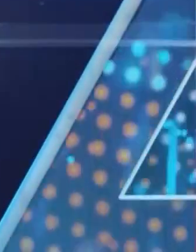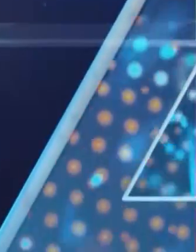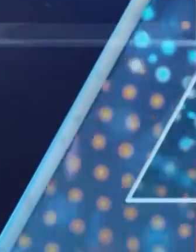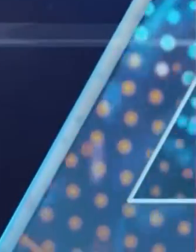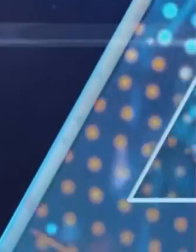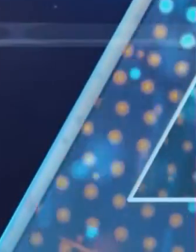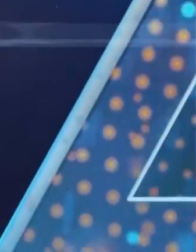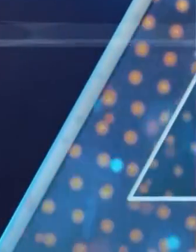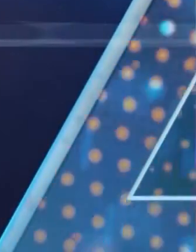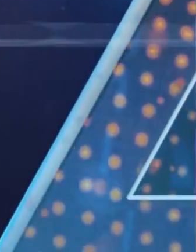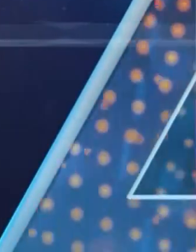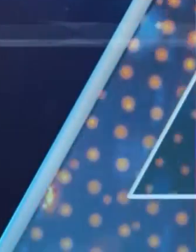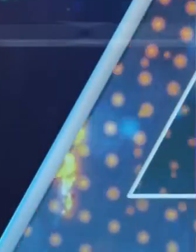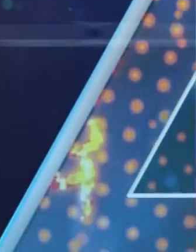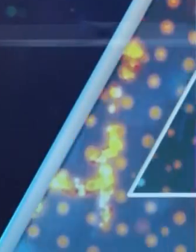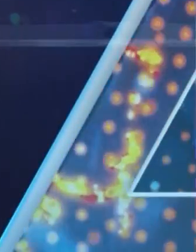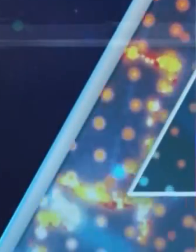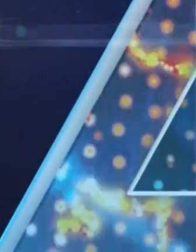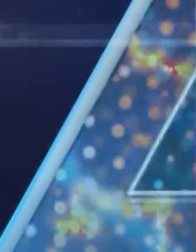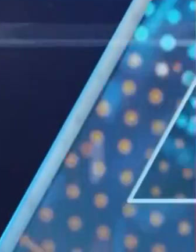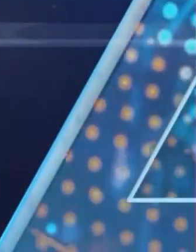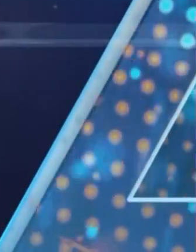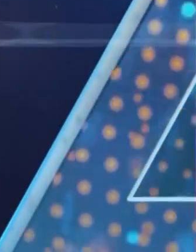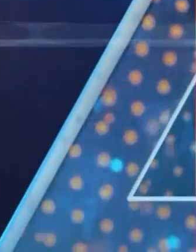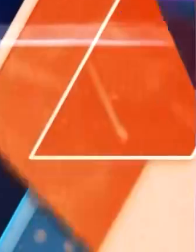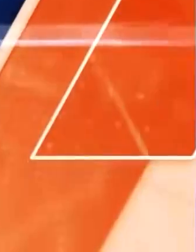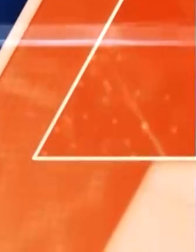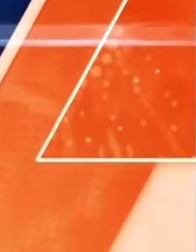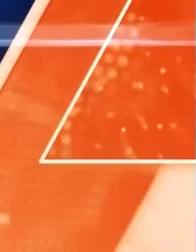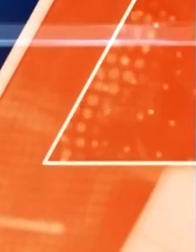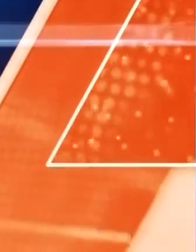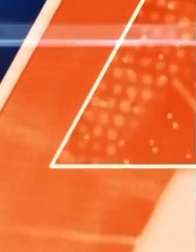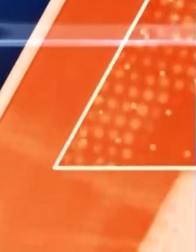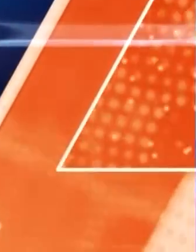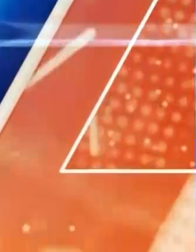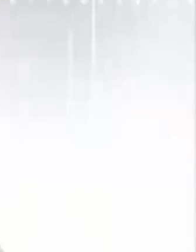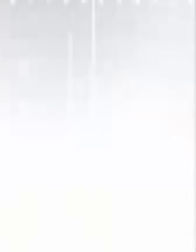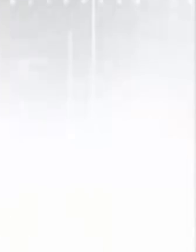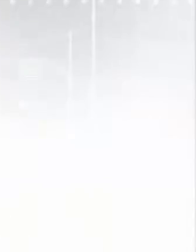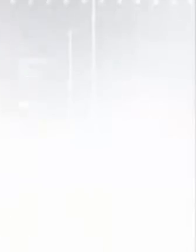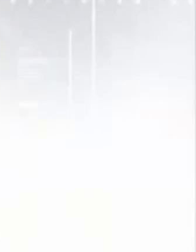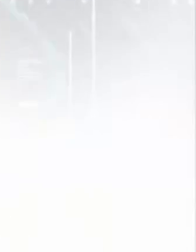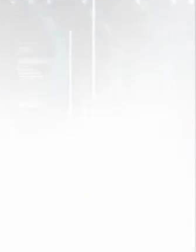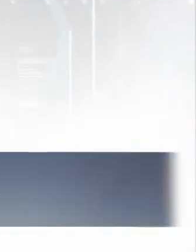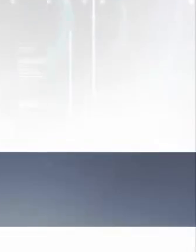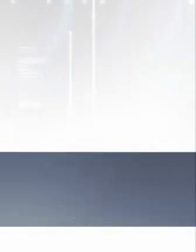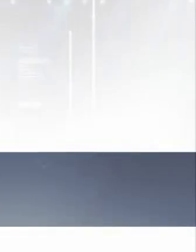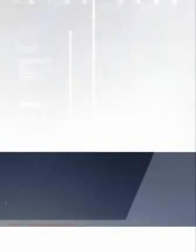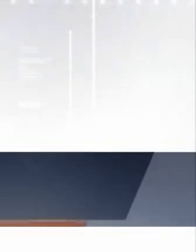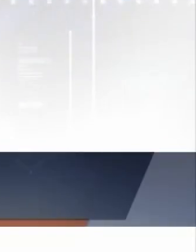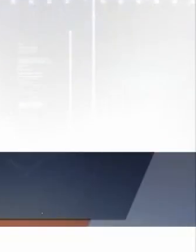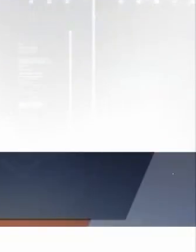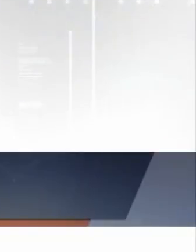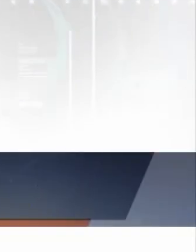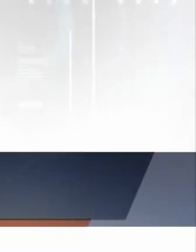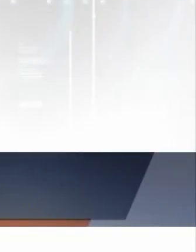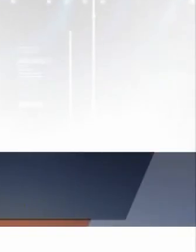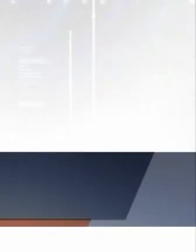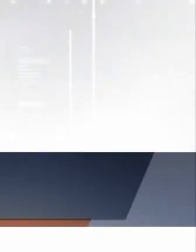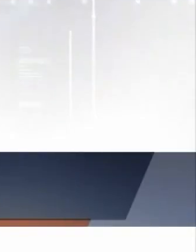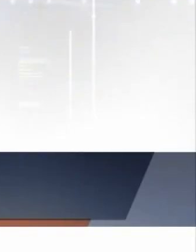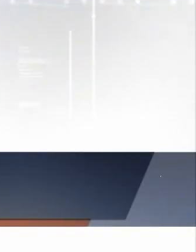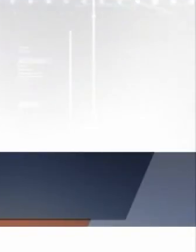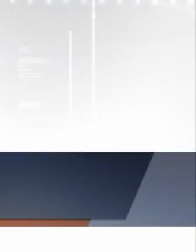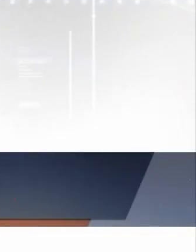Bienvenidos a Telepacífico Noticias. Estos son nuestros titulares. En Sevilla Valle, un hombre atacó a su